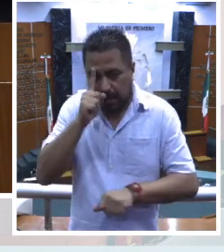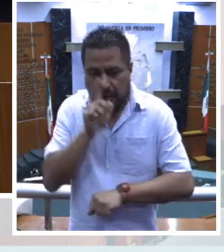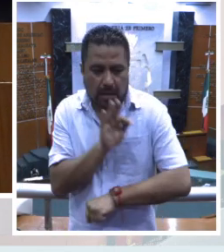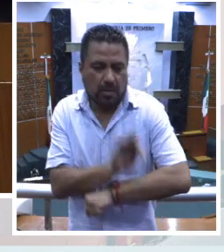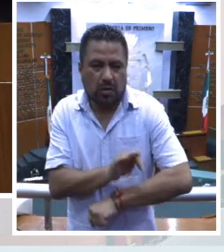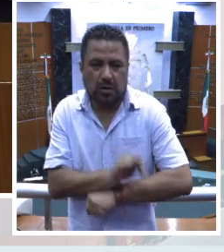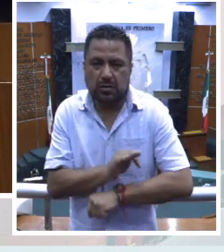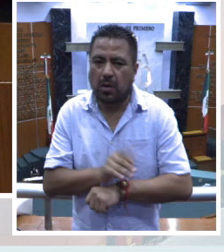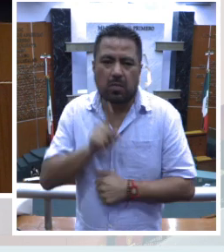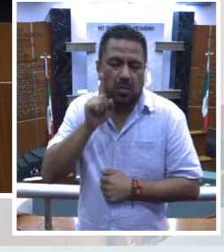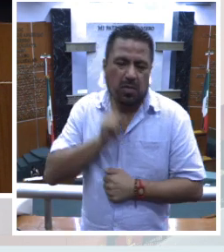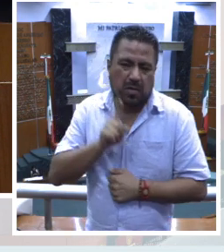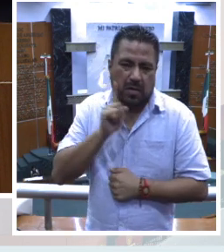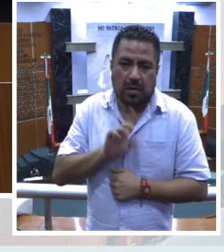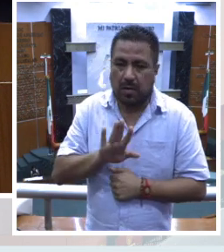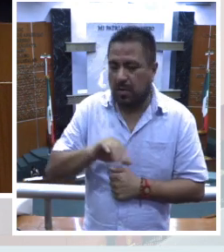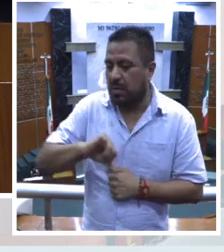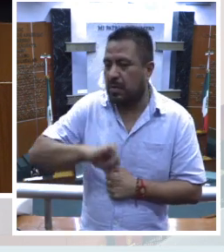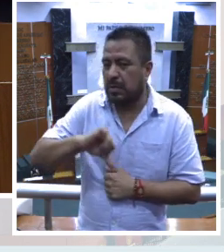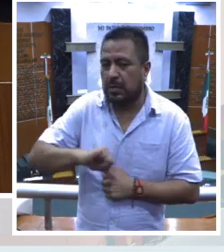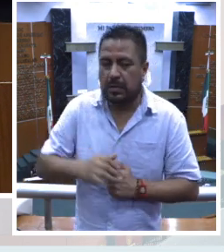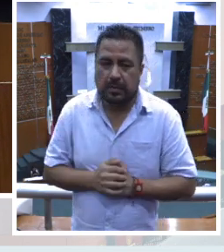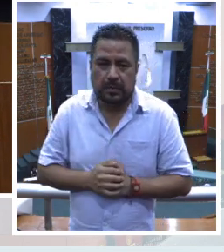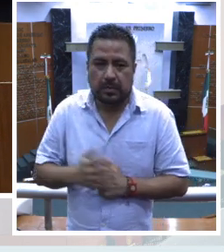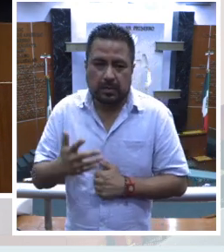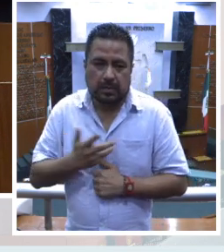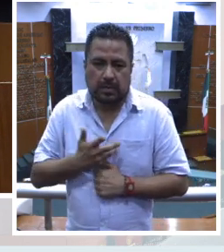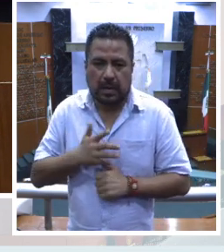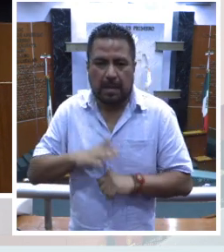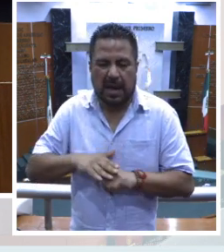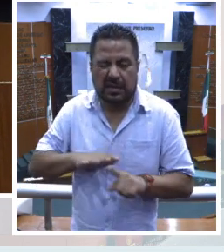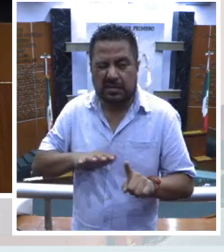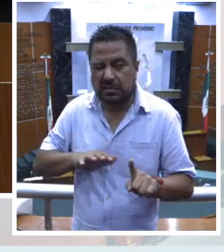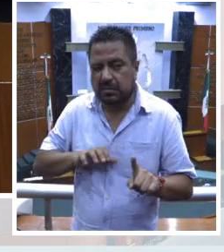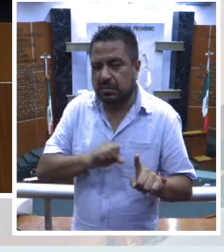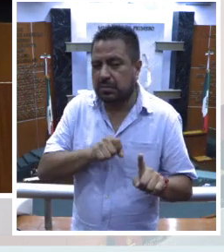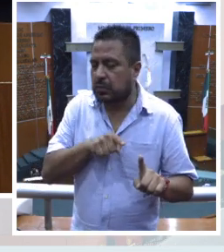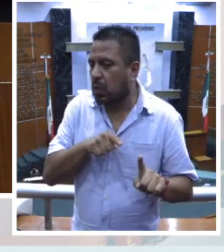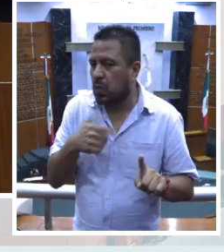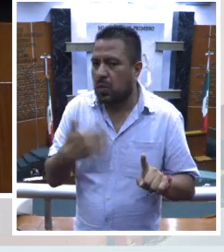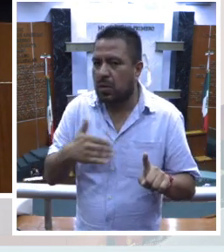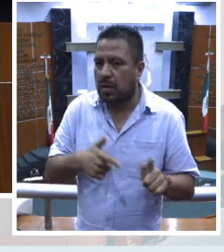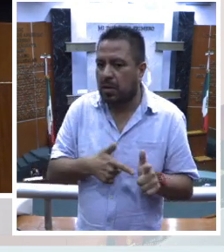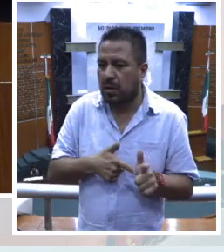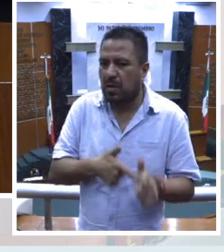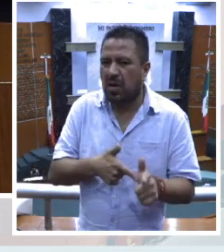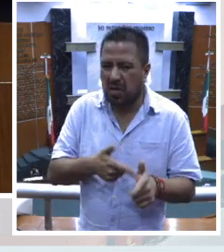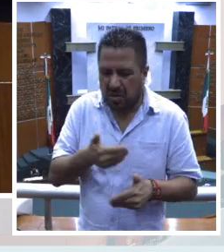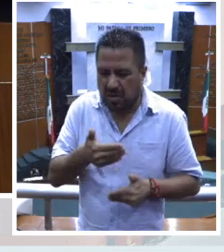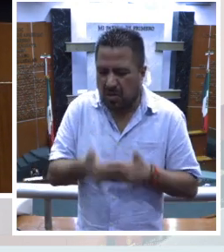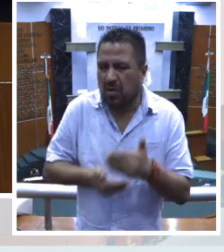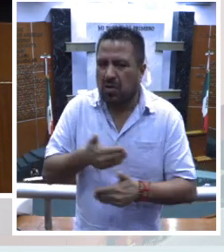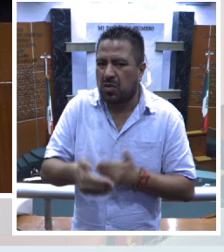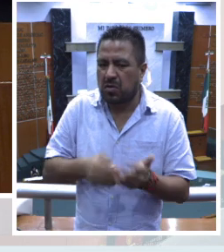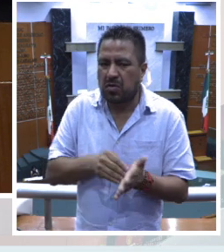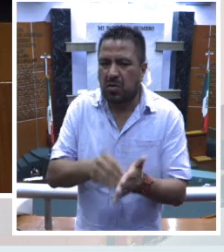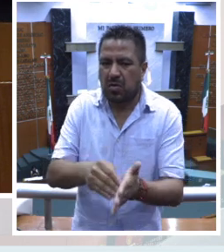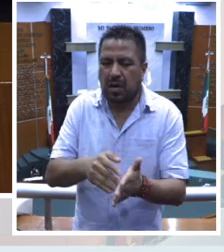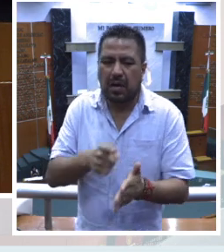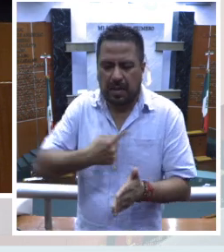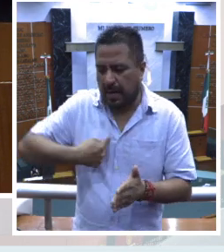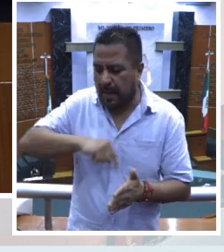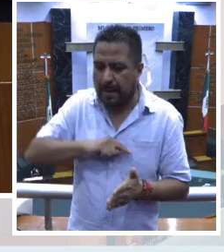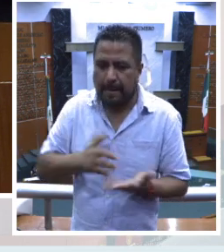las mujeres. Hoy tenemos un enorme reto y es continuar con estas sinergias en nuestro